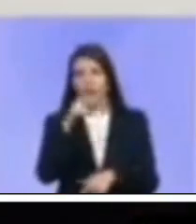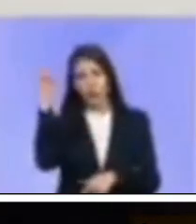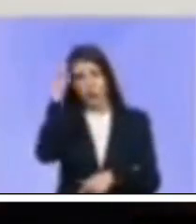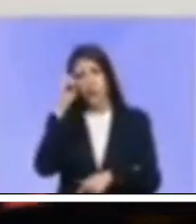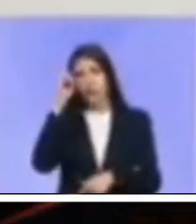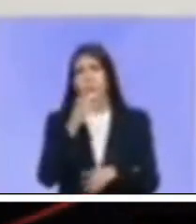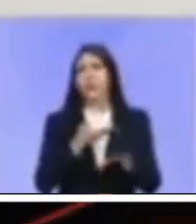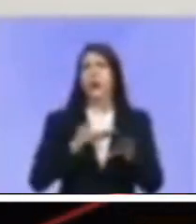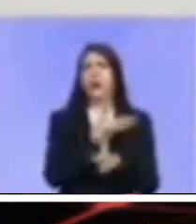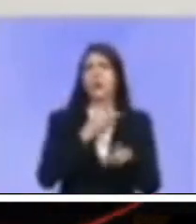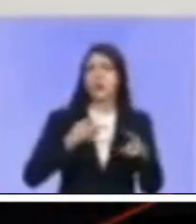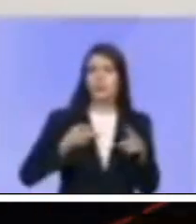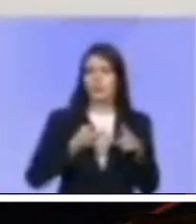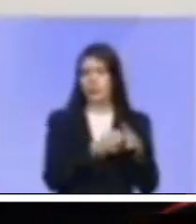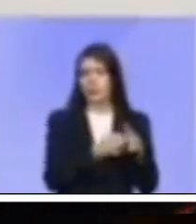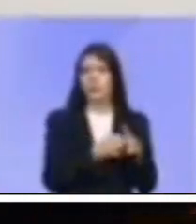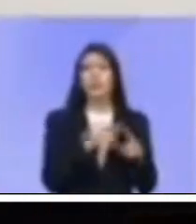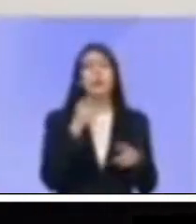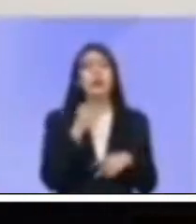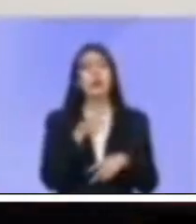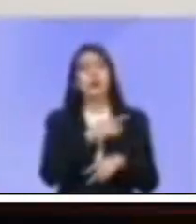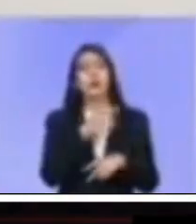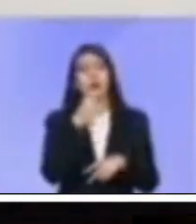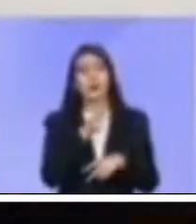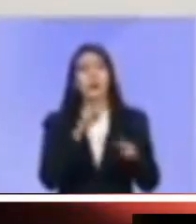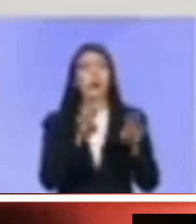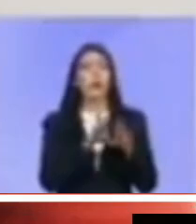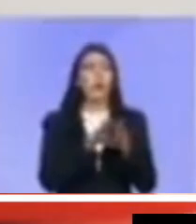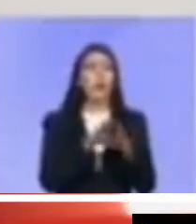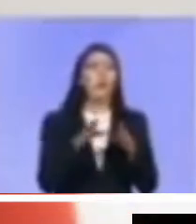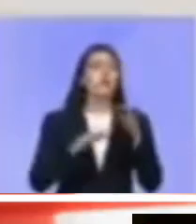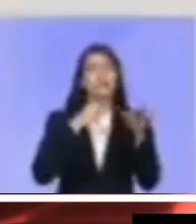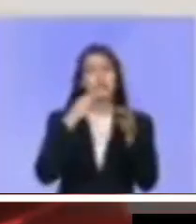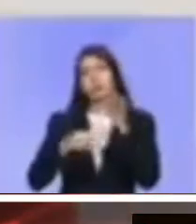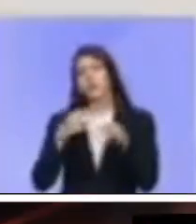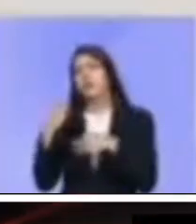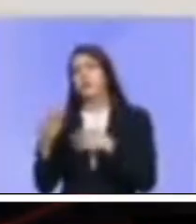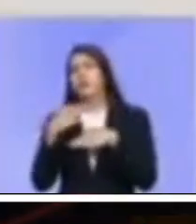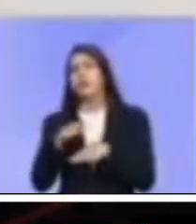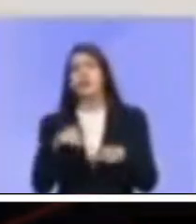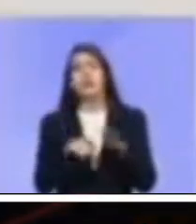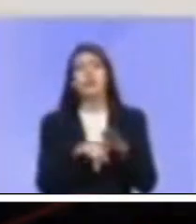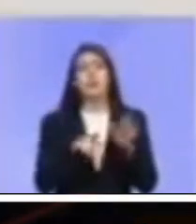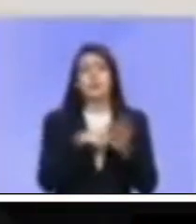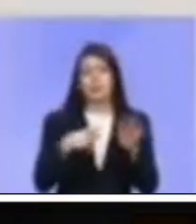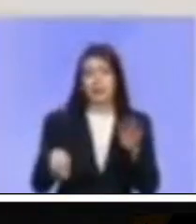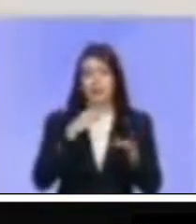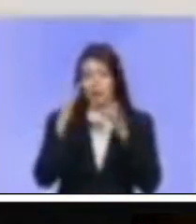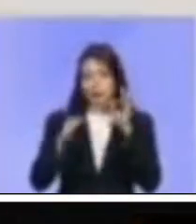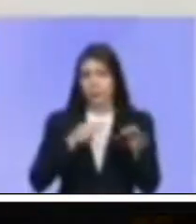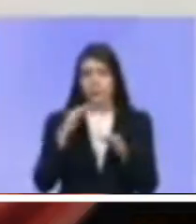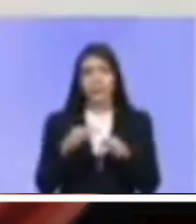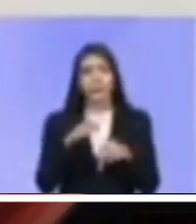y, por otra parte, no controvierte que de las notas periodísticas aportadas no se